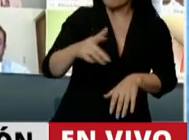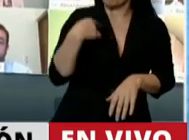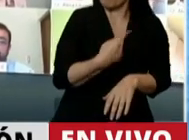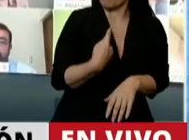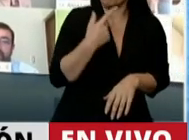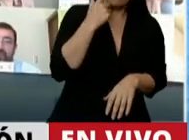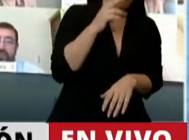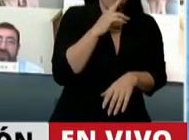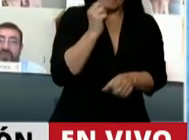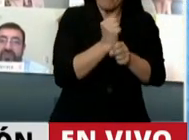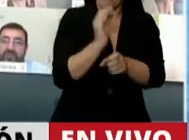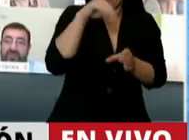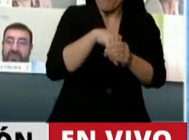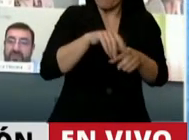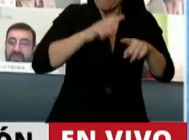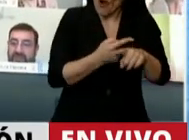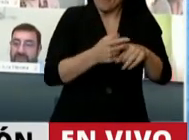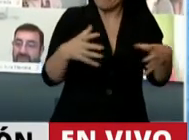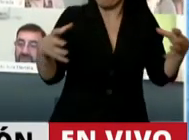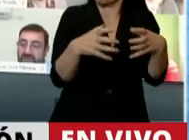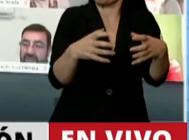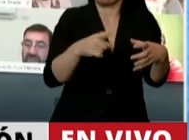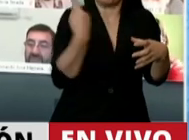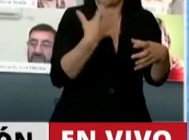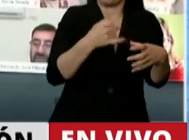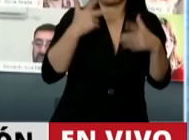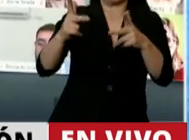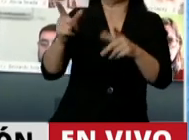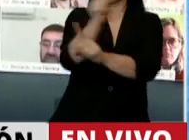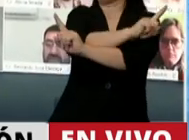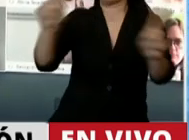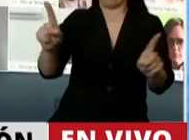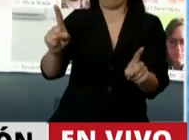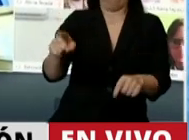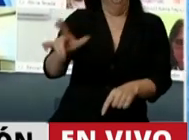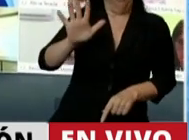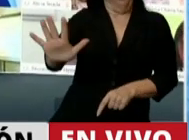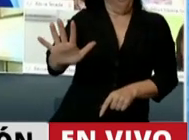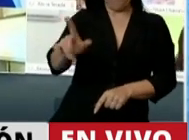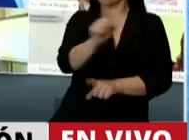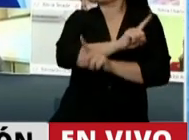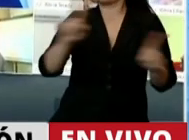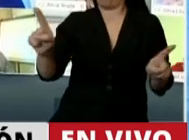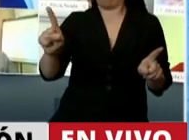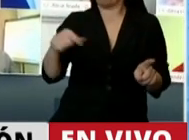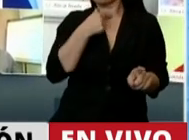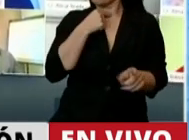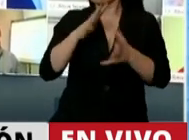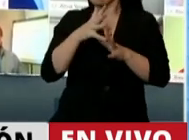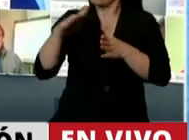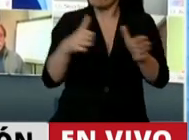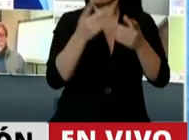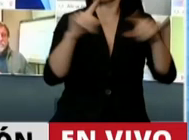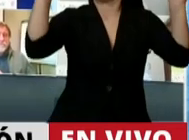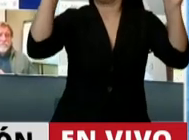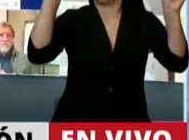y mujeres de la política que abrazamos la política, tenemos que decirle que no, tenemos que poder marcar un camino distinto y